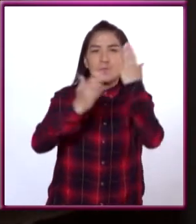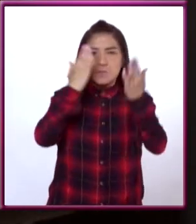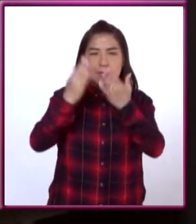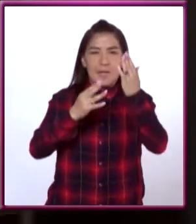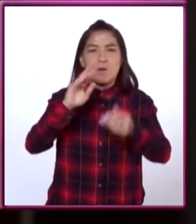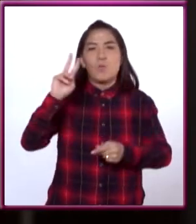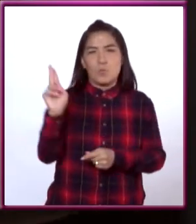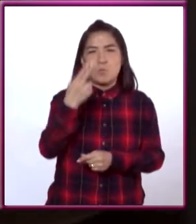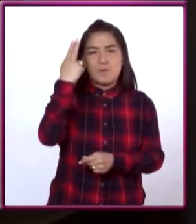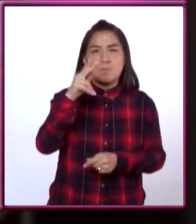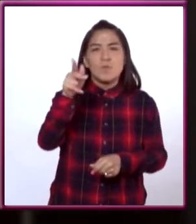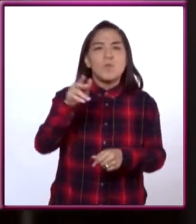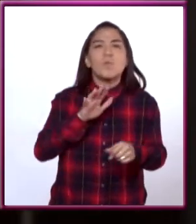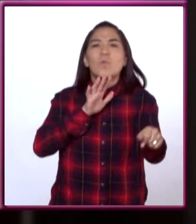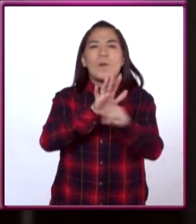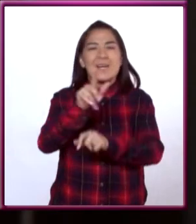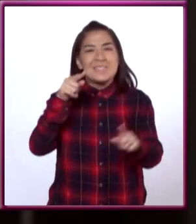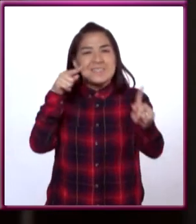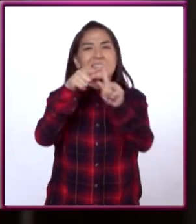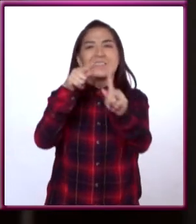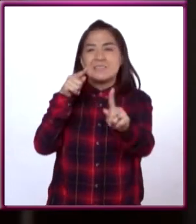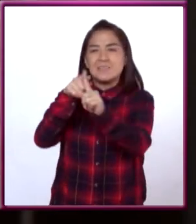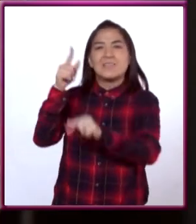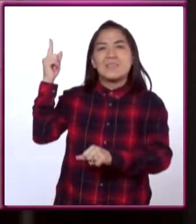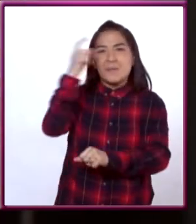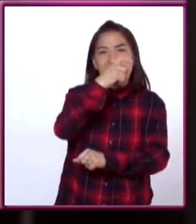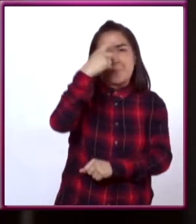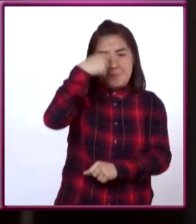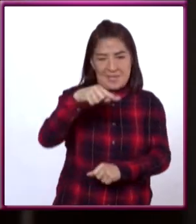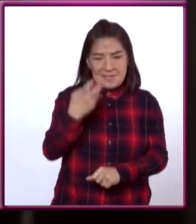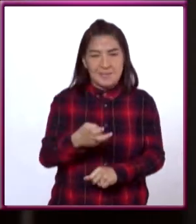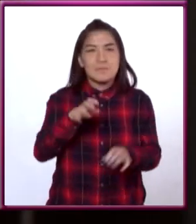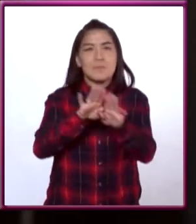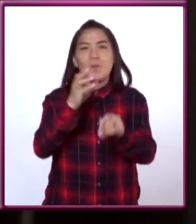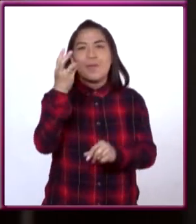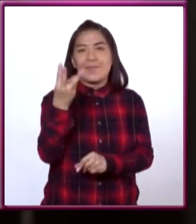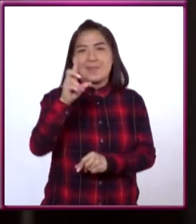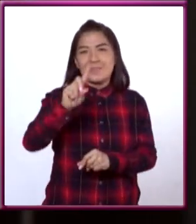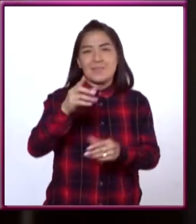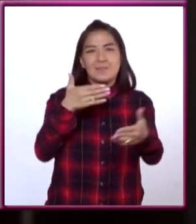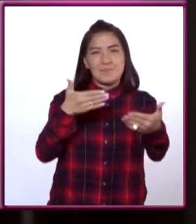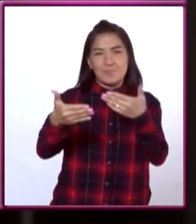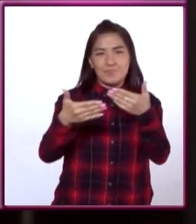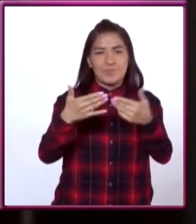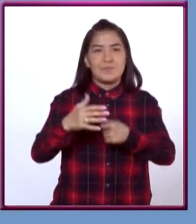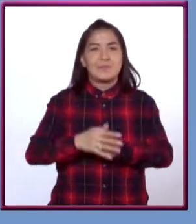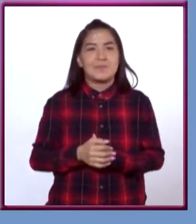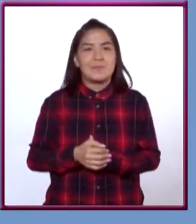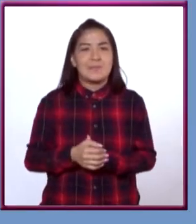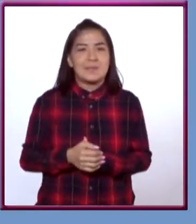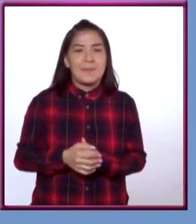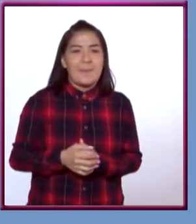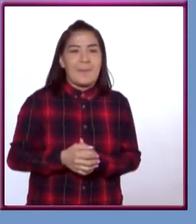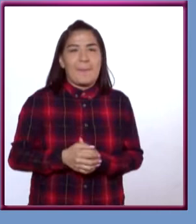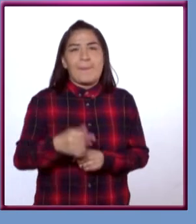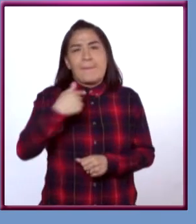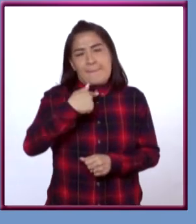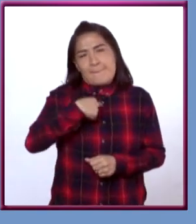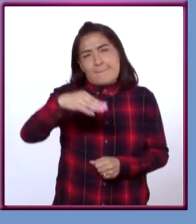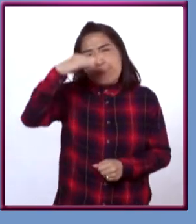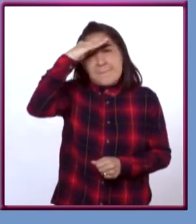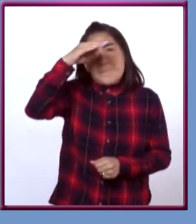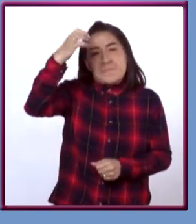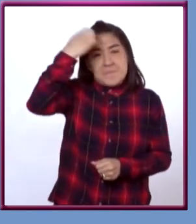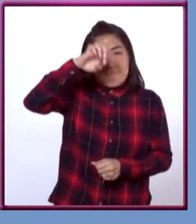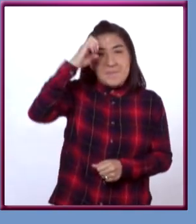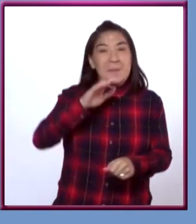has enfrentado al tener que utilizar estos modelos tridimensionales CAD? En mi experiencia,